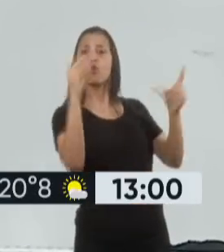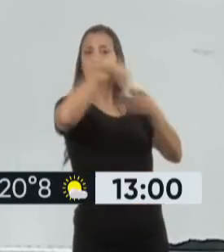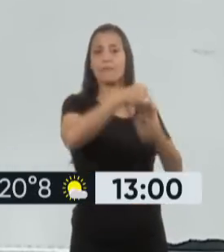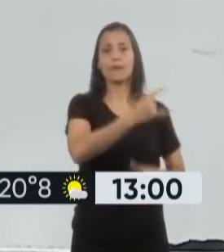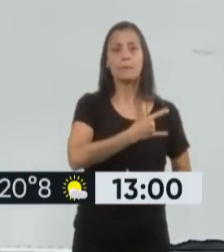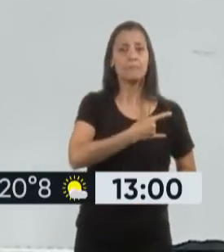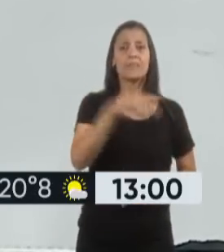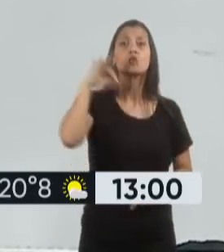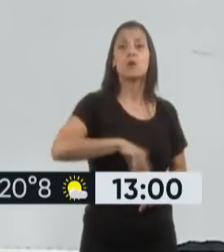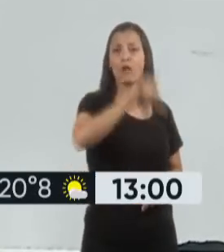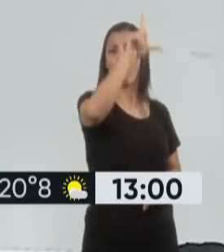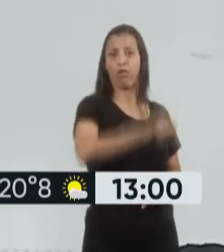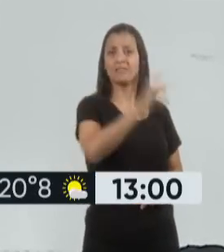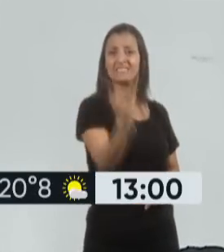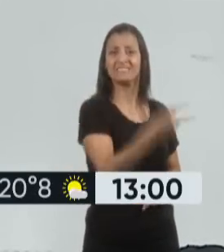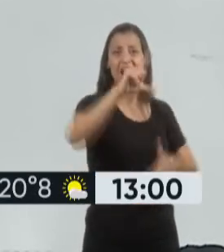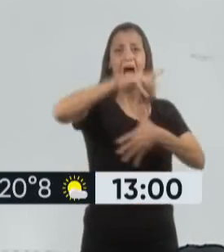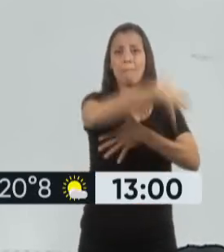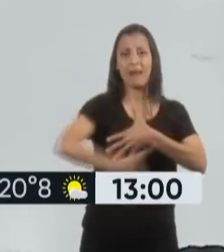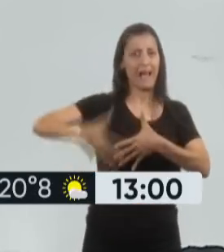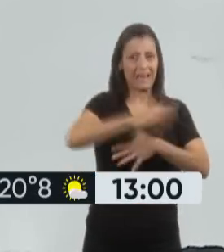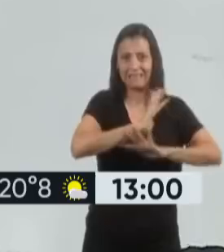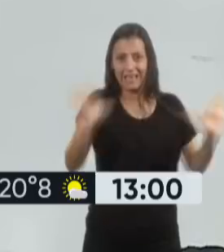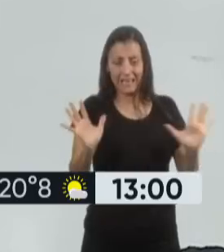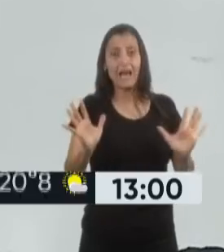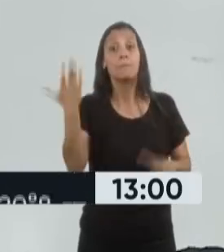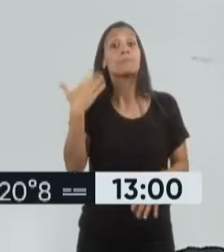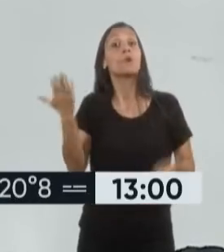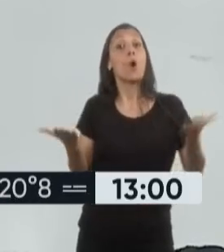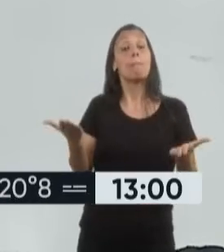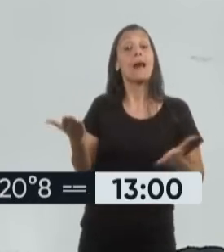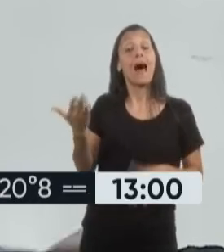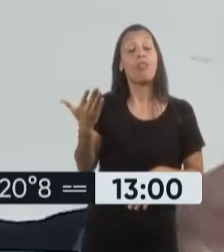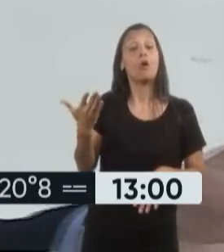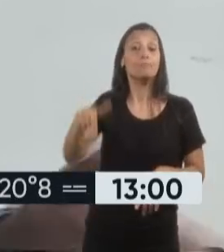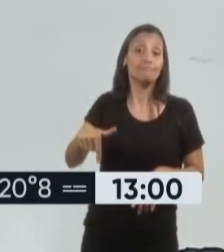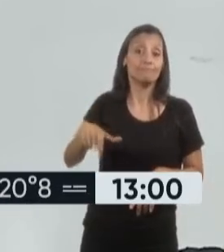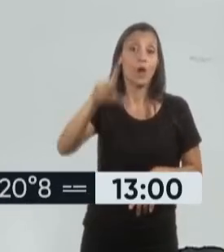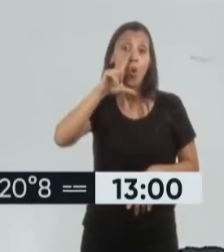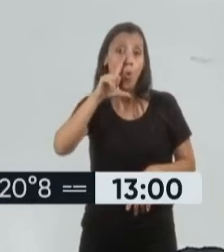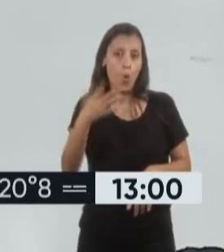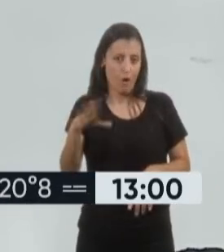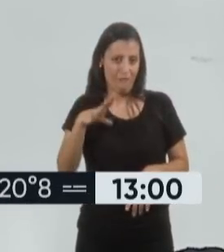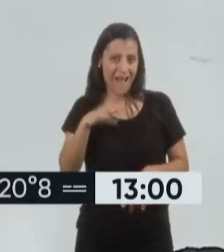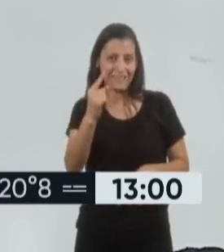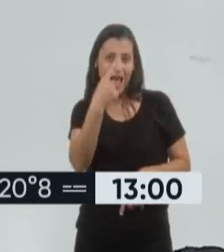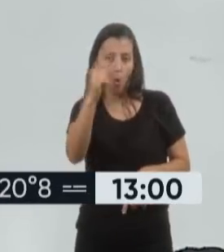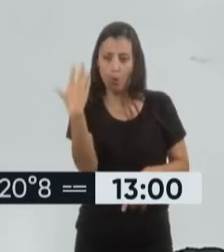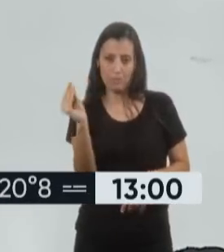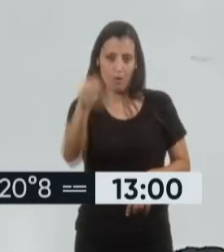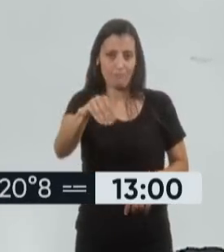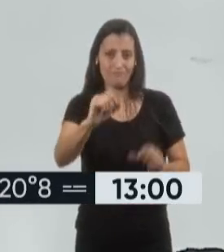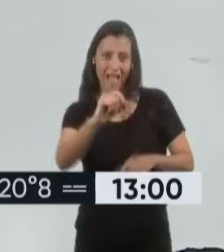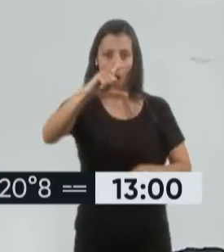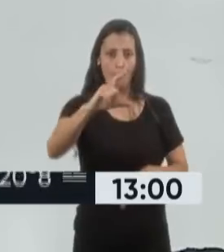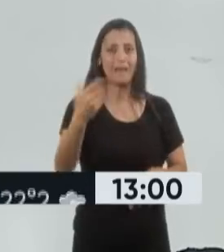Argentina es el más bajo de América Latina en dólares financieros de julio del 2024, sin este último aumento que proporcionó el